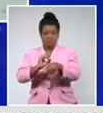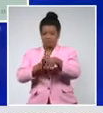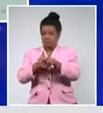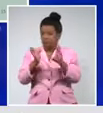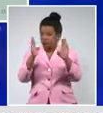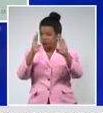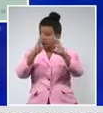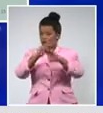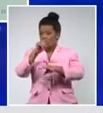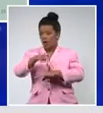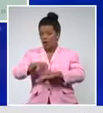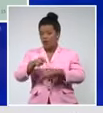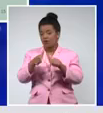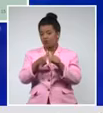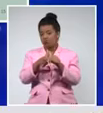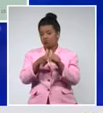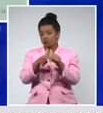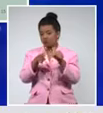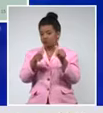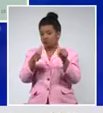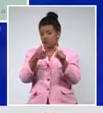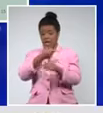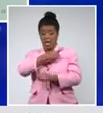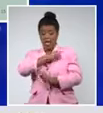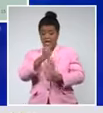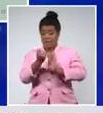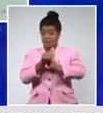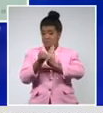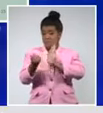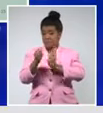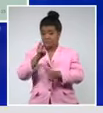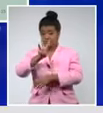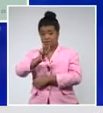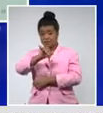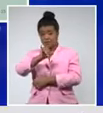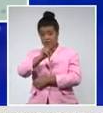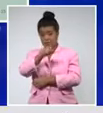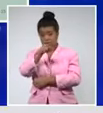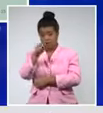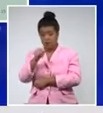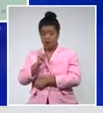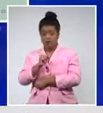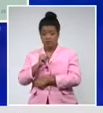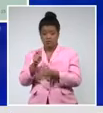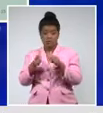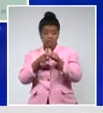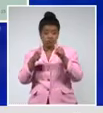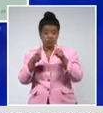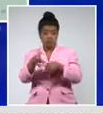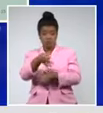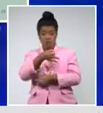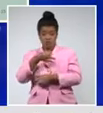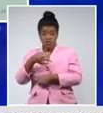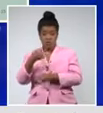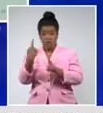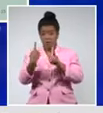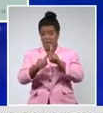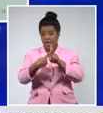transmisión en su provincia. Ayer confirma 36 casos, el mayor número en el municipio Bayamo,